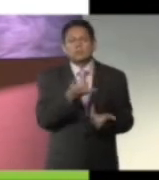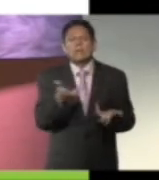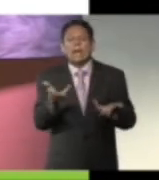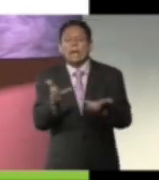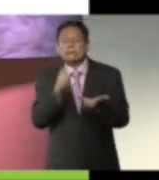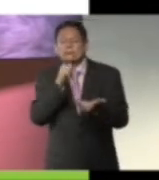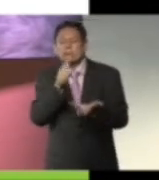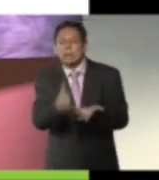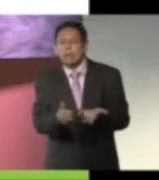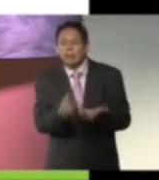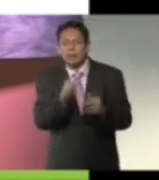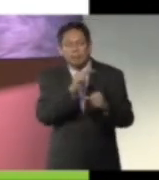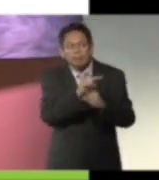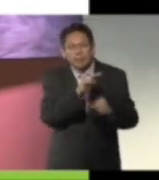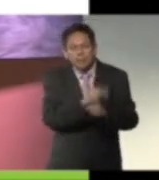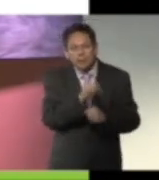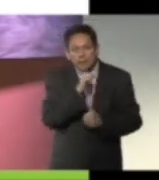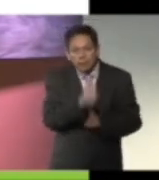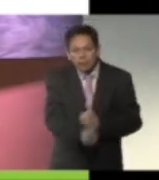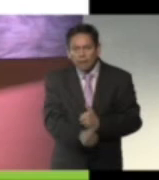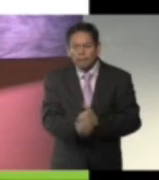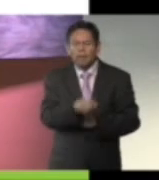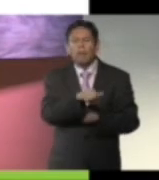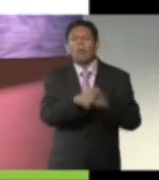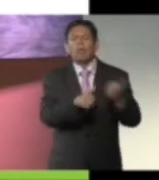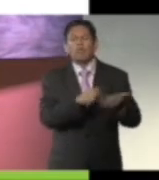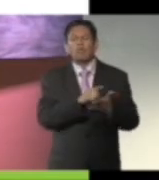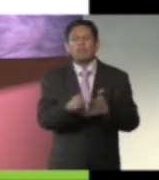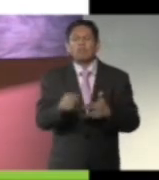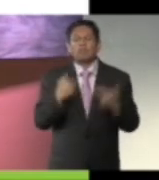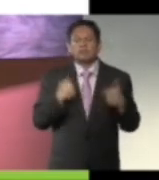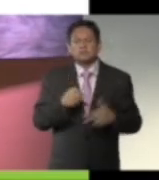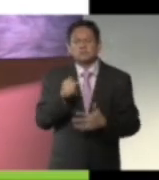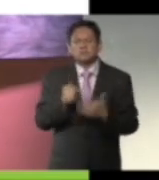la vigilancia del debido respeto a los derechos humanos. Luego,